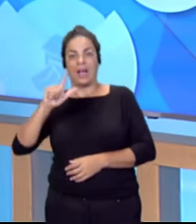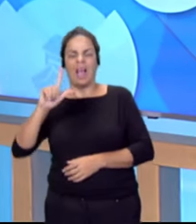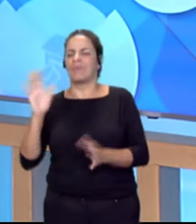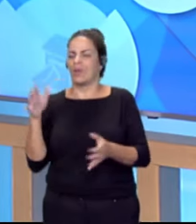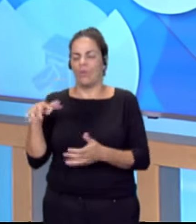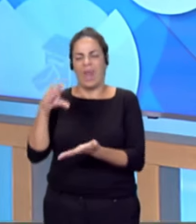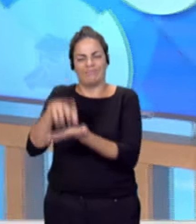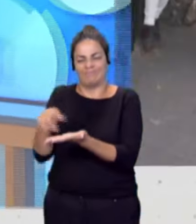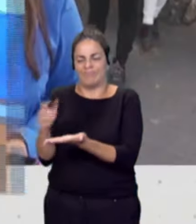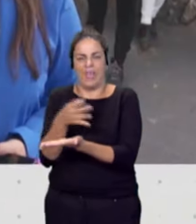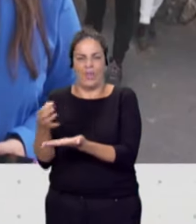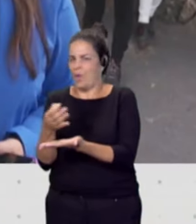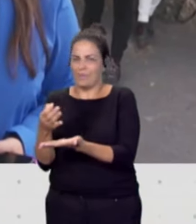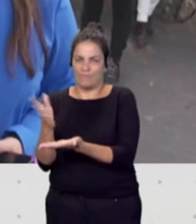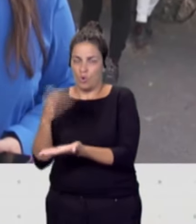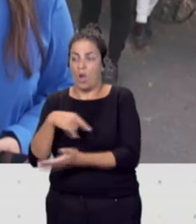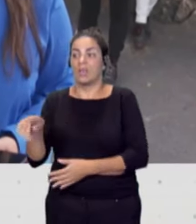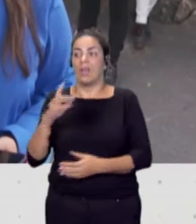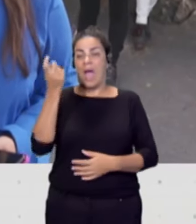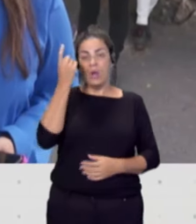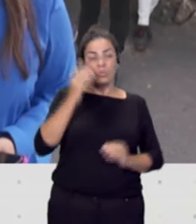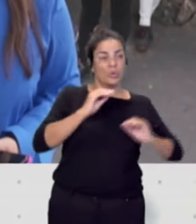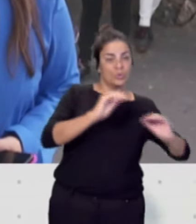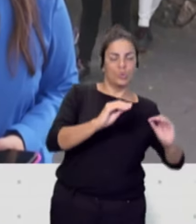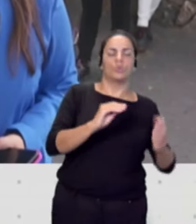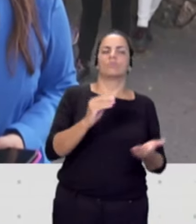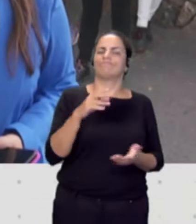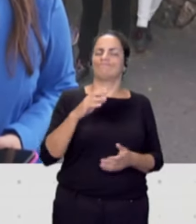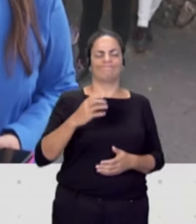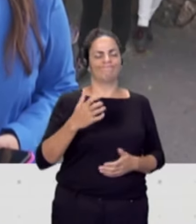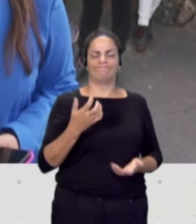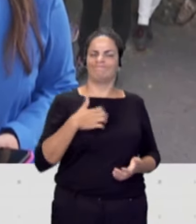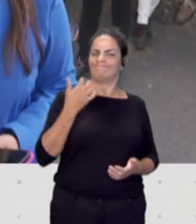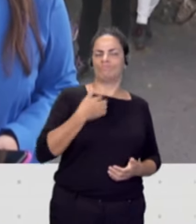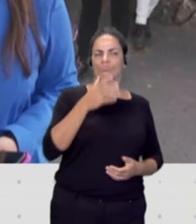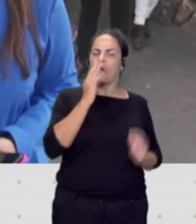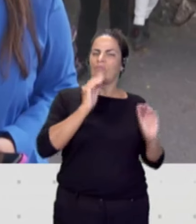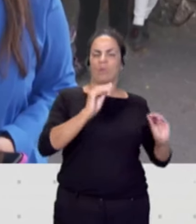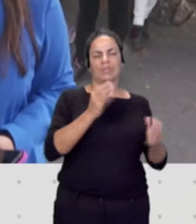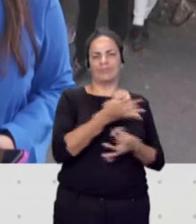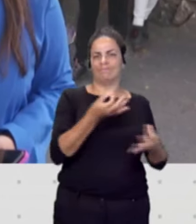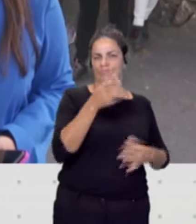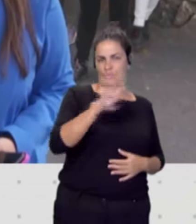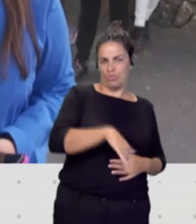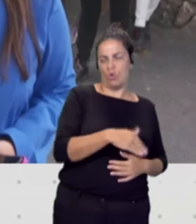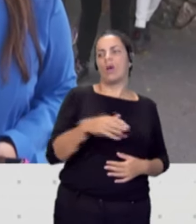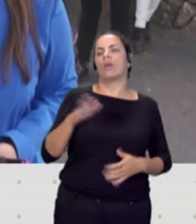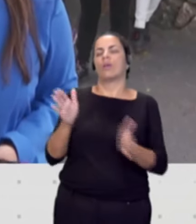alumnos, Zoraida Caballero, están descontentos con esta formación, ¿verdad? Buenos días.